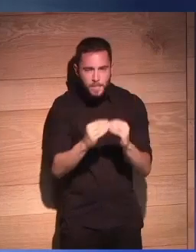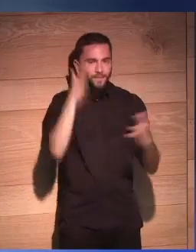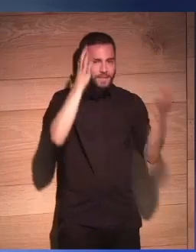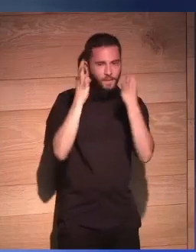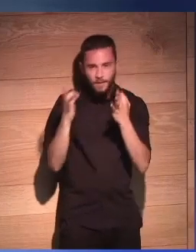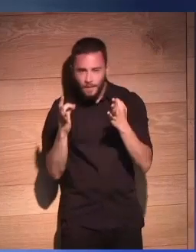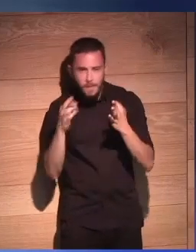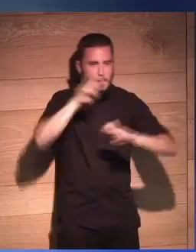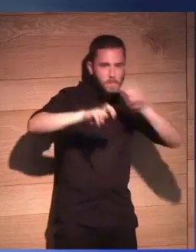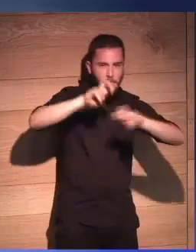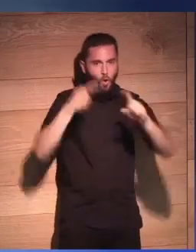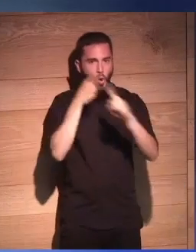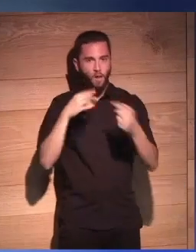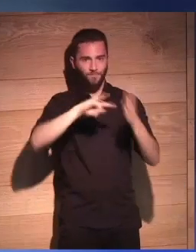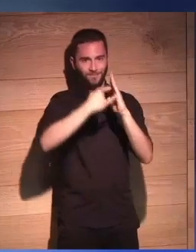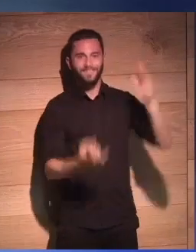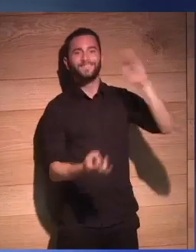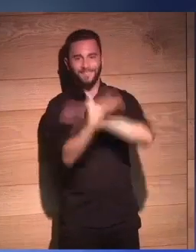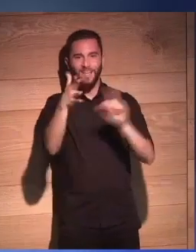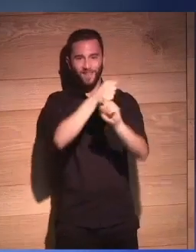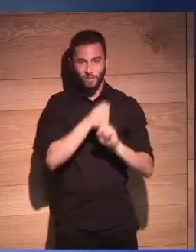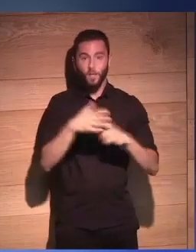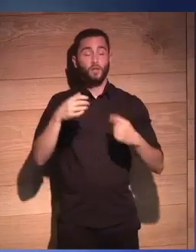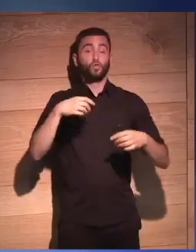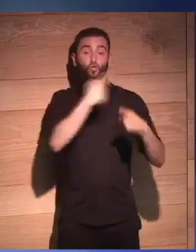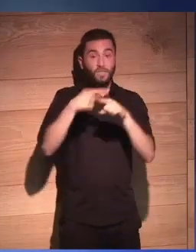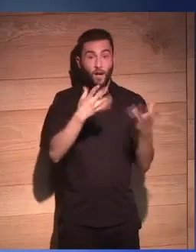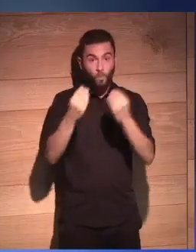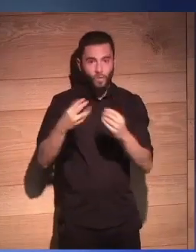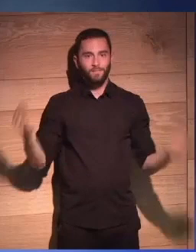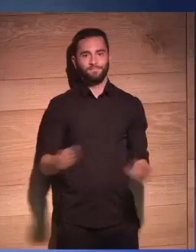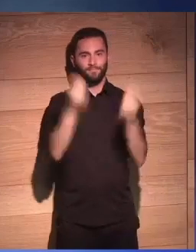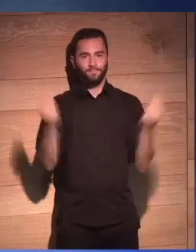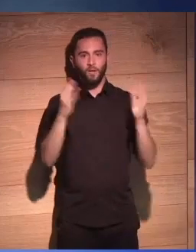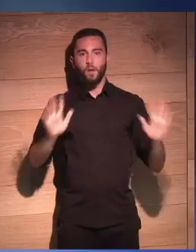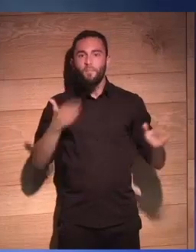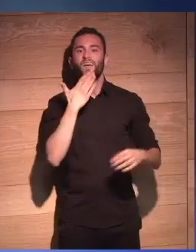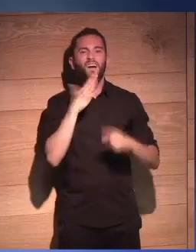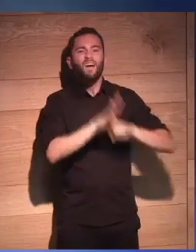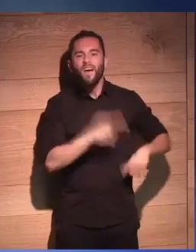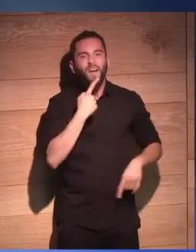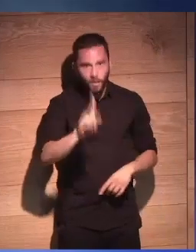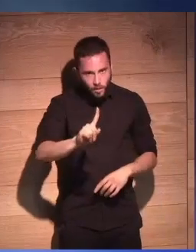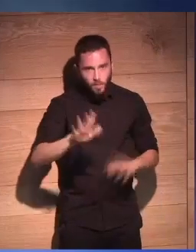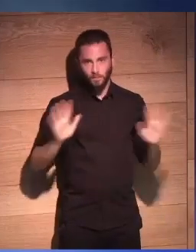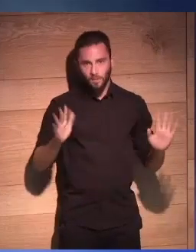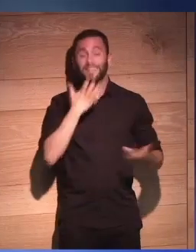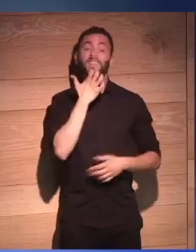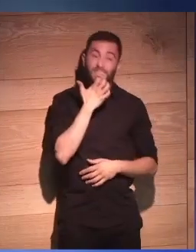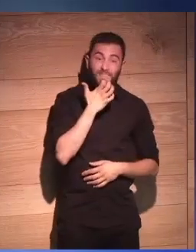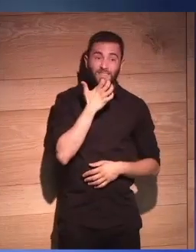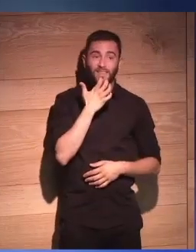para buscar soluciones. Hay muchas cosas que mejoran, pero el edadismo nos dice que no, y eso hace que cuando la gente llega